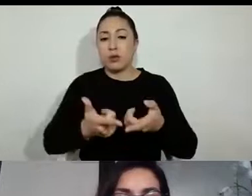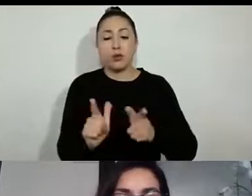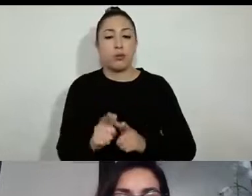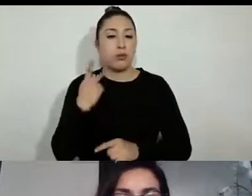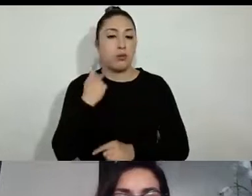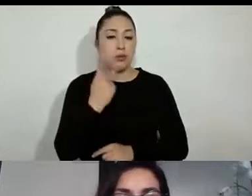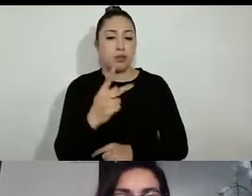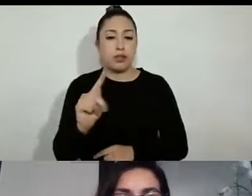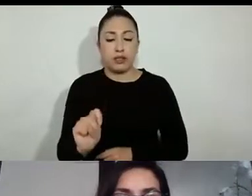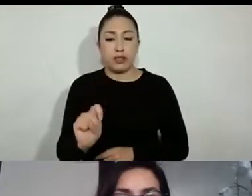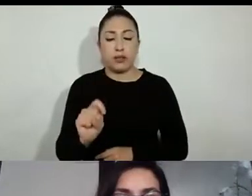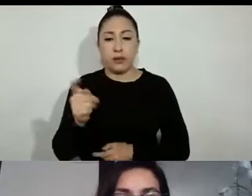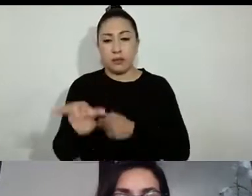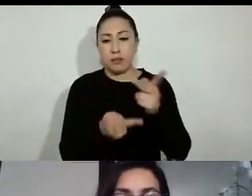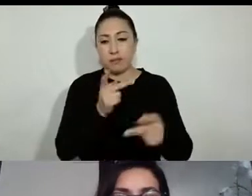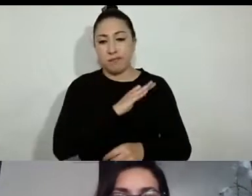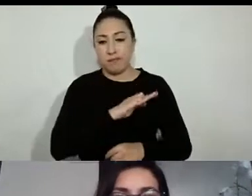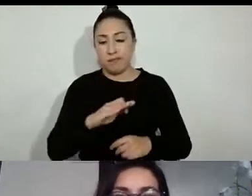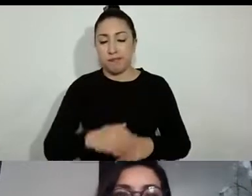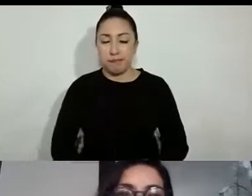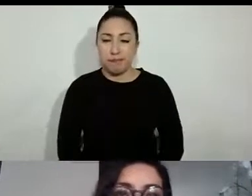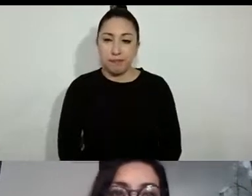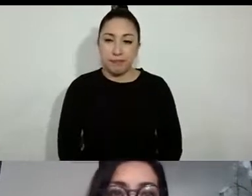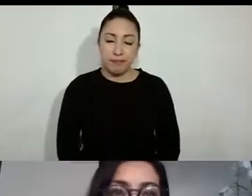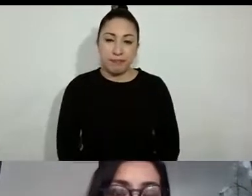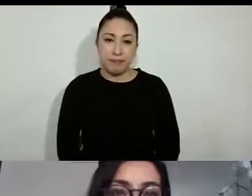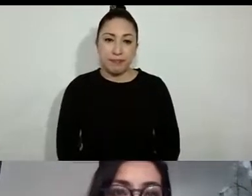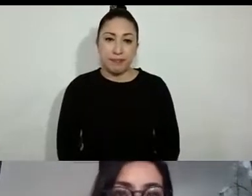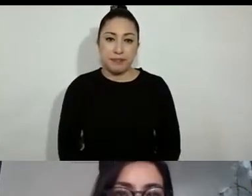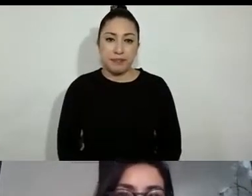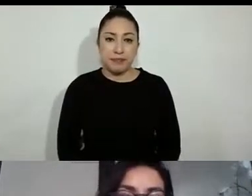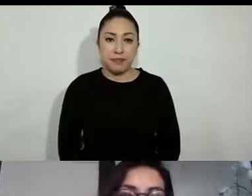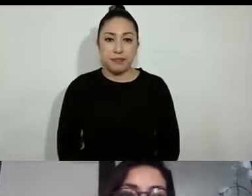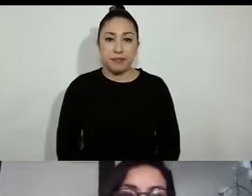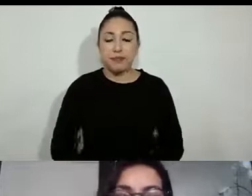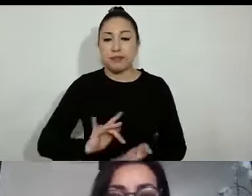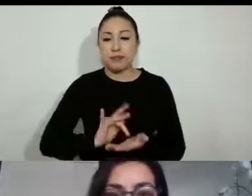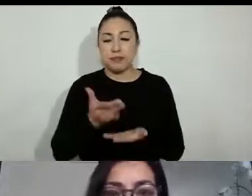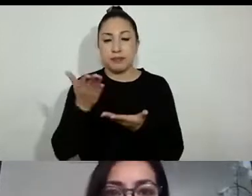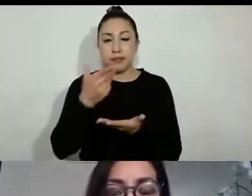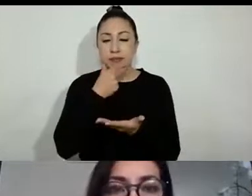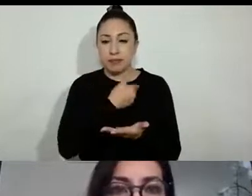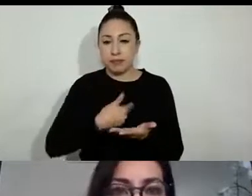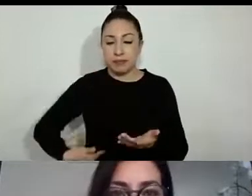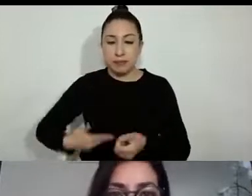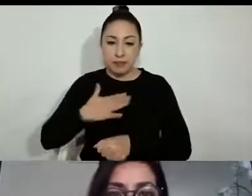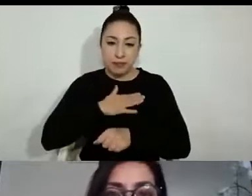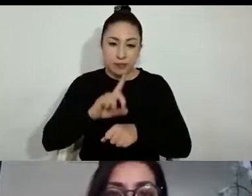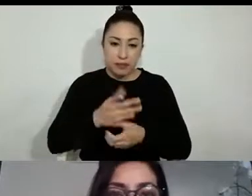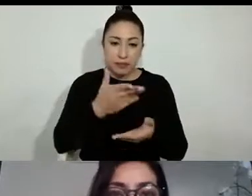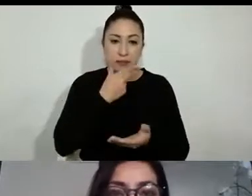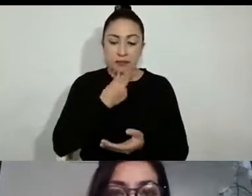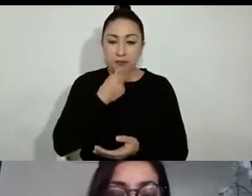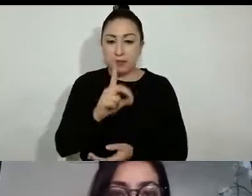Trabajo, para hacer preguntas o comentarios. Adelante, diputada. Muchas gracias, diputado presidente. Muy buenos días, doctor José